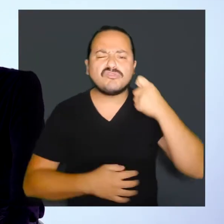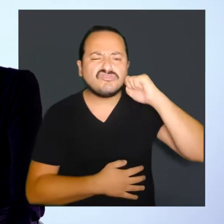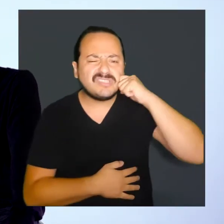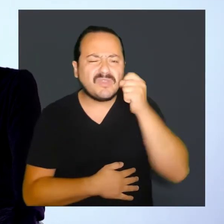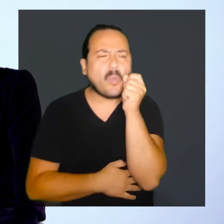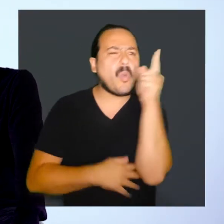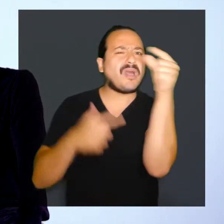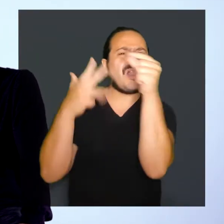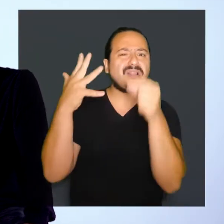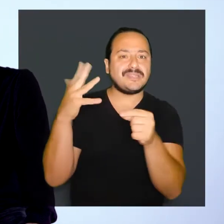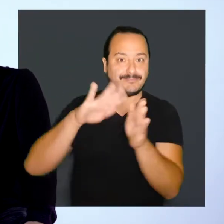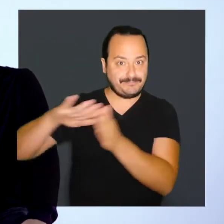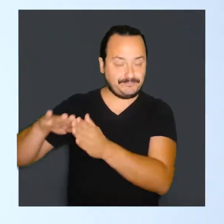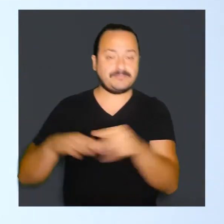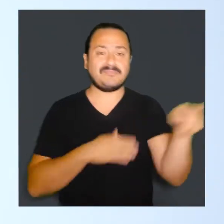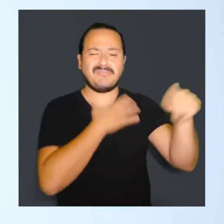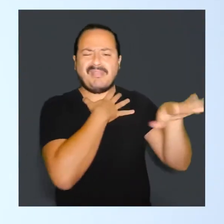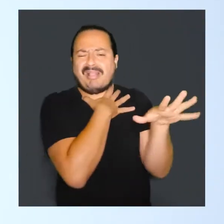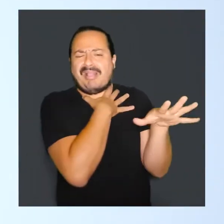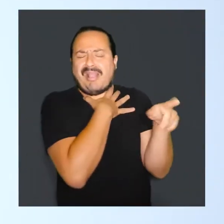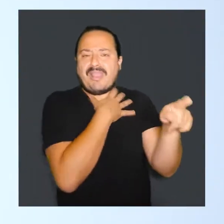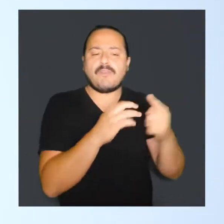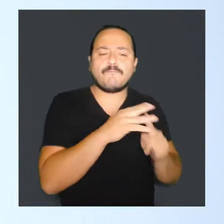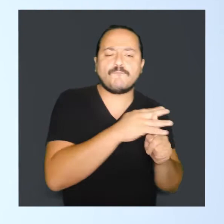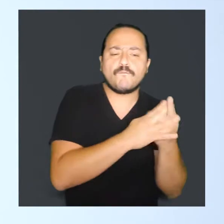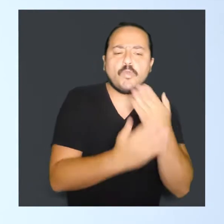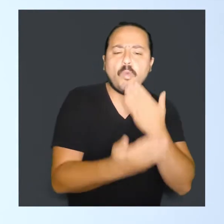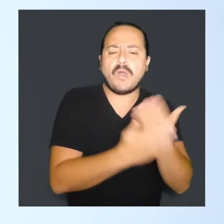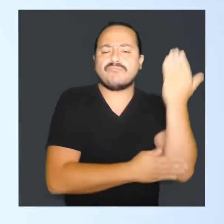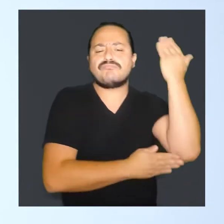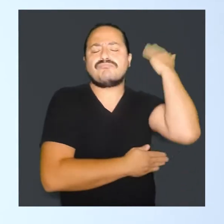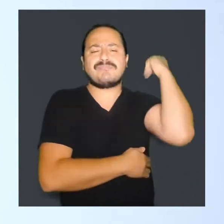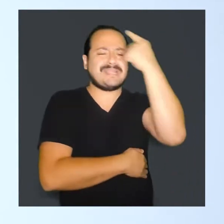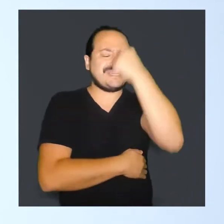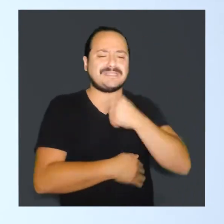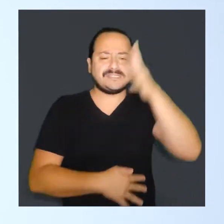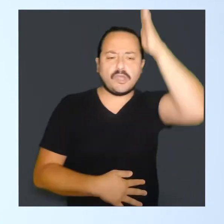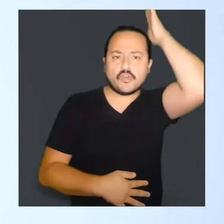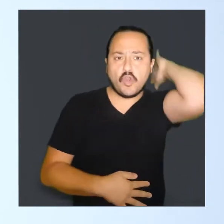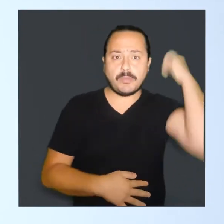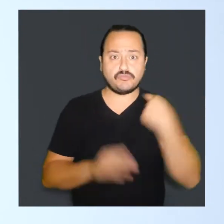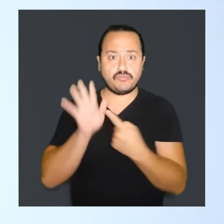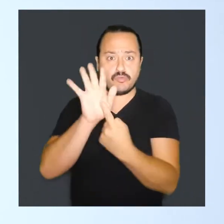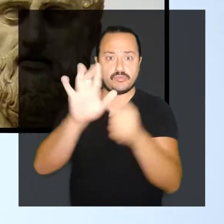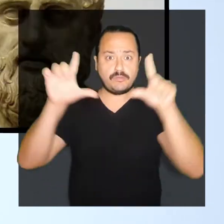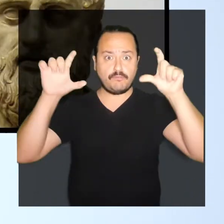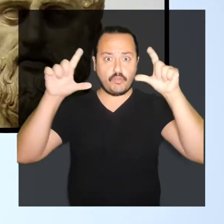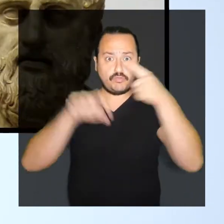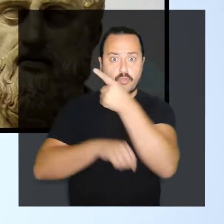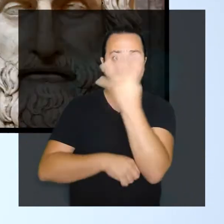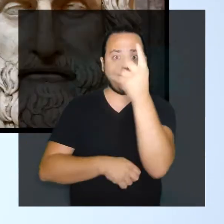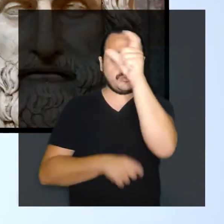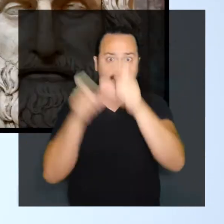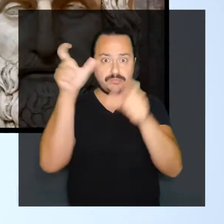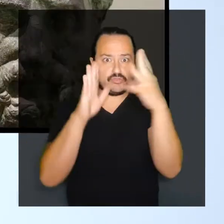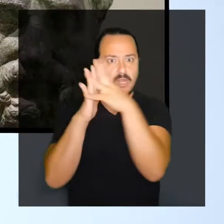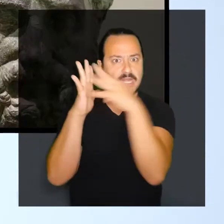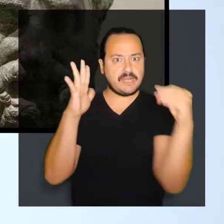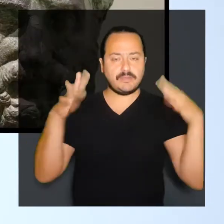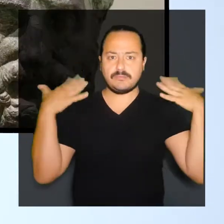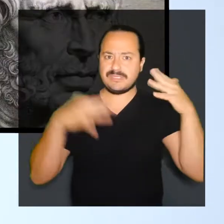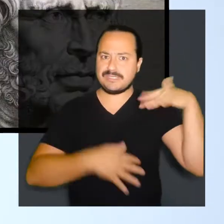definen y cuáles son sus características? La tragedia tiene sus orígenes en Grecia y en Roma, con referentes como Sófocles,